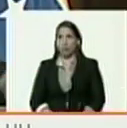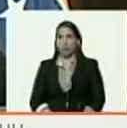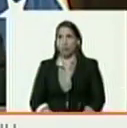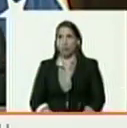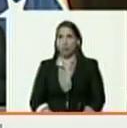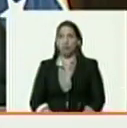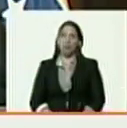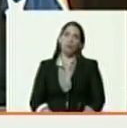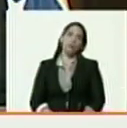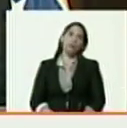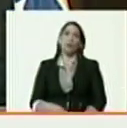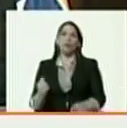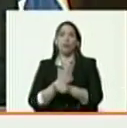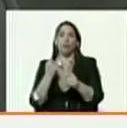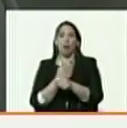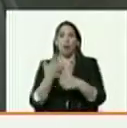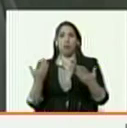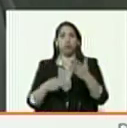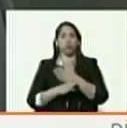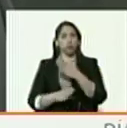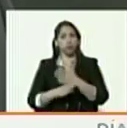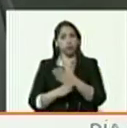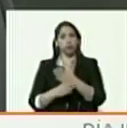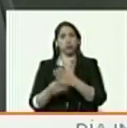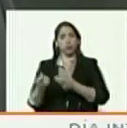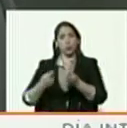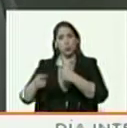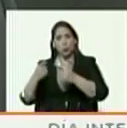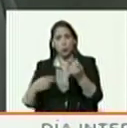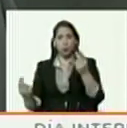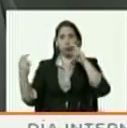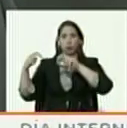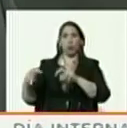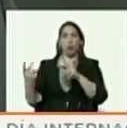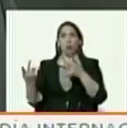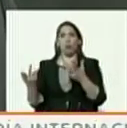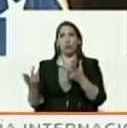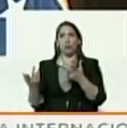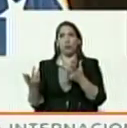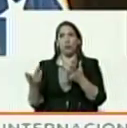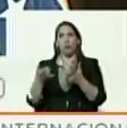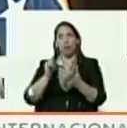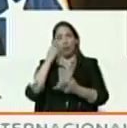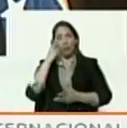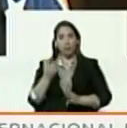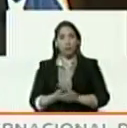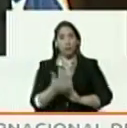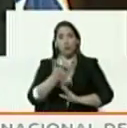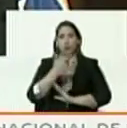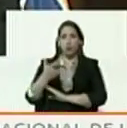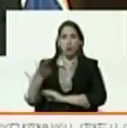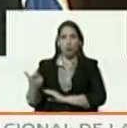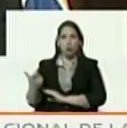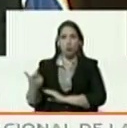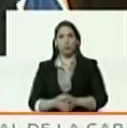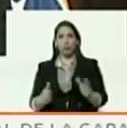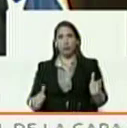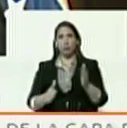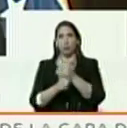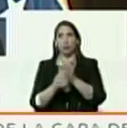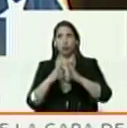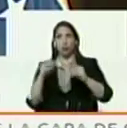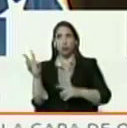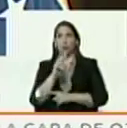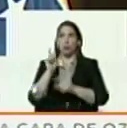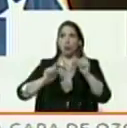continuar la discusión, la negociación y los acuerdos que están buscando se consigan las